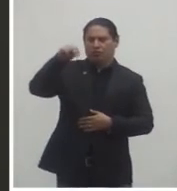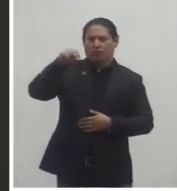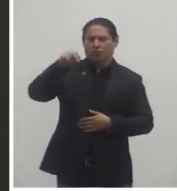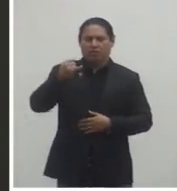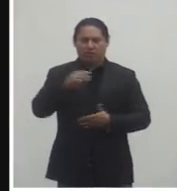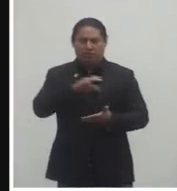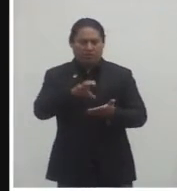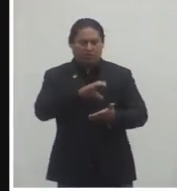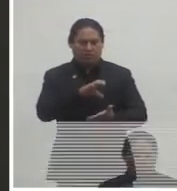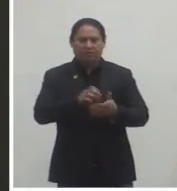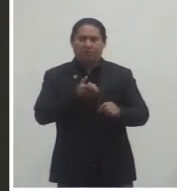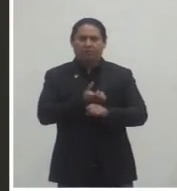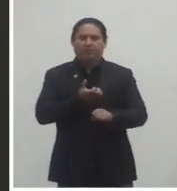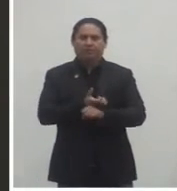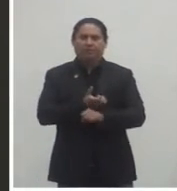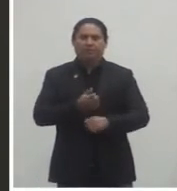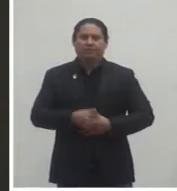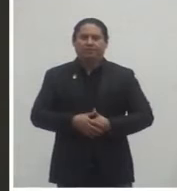Estado.